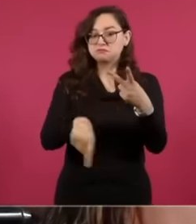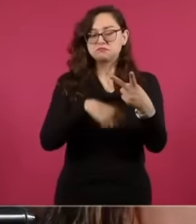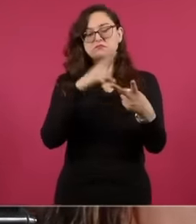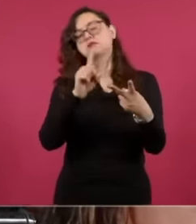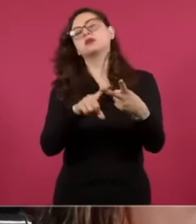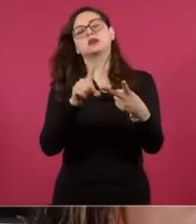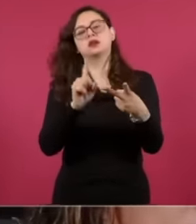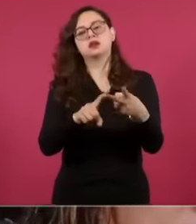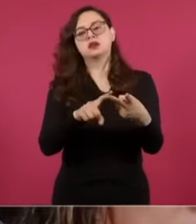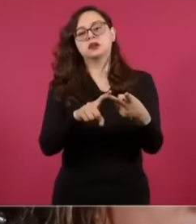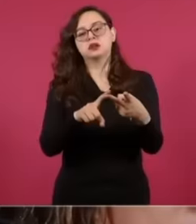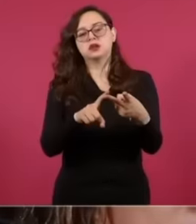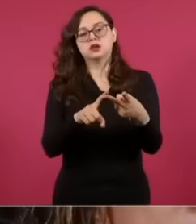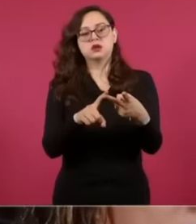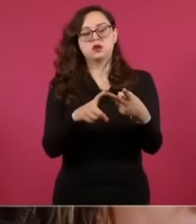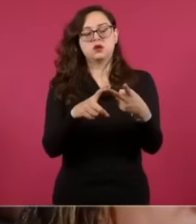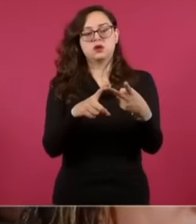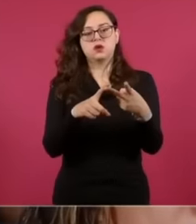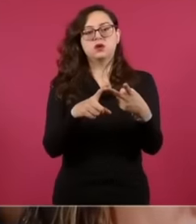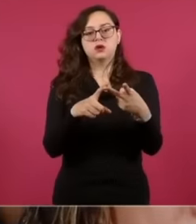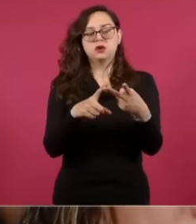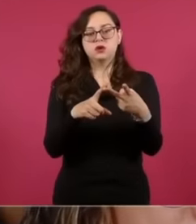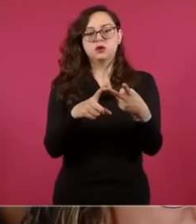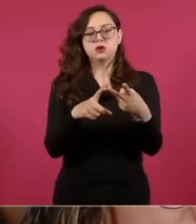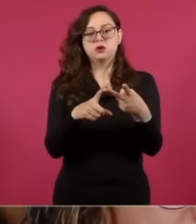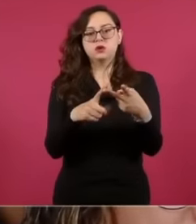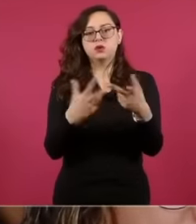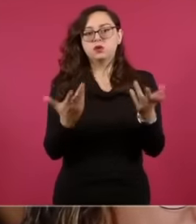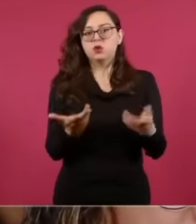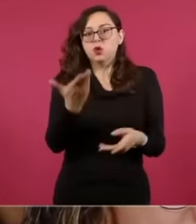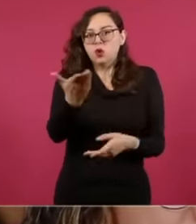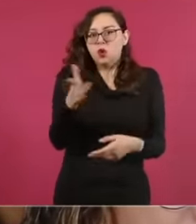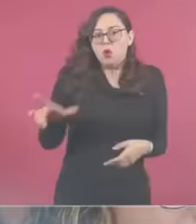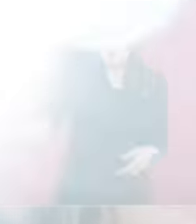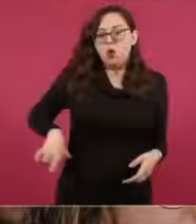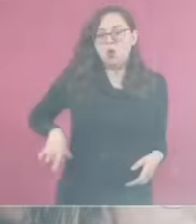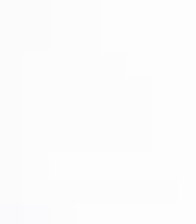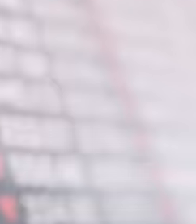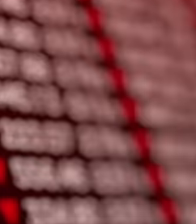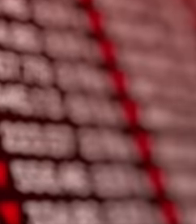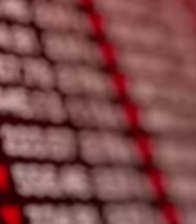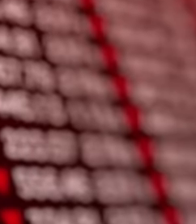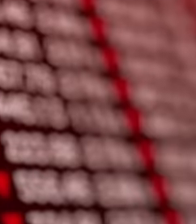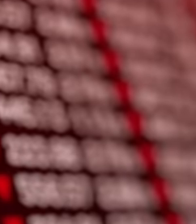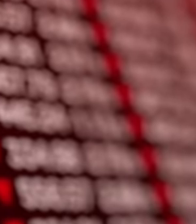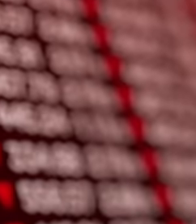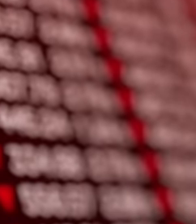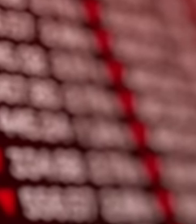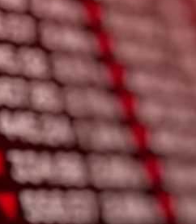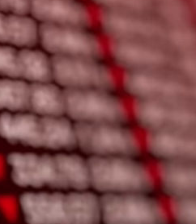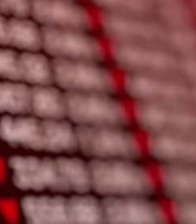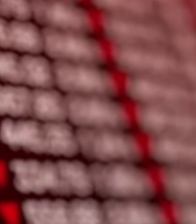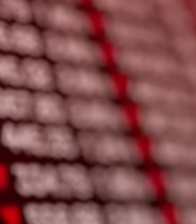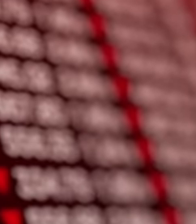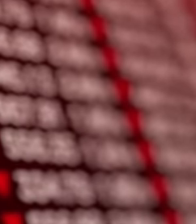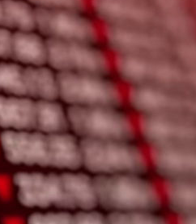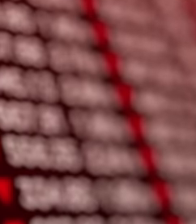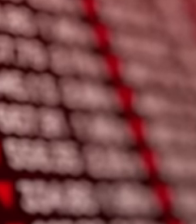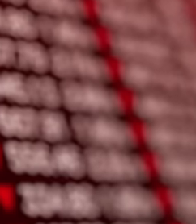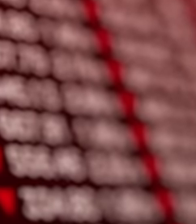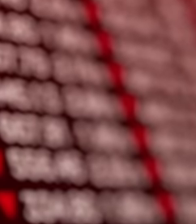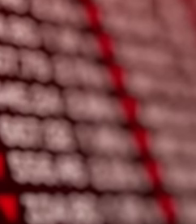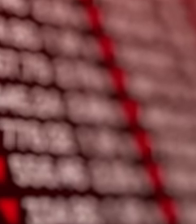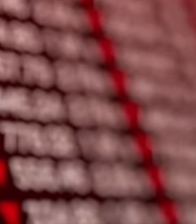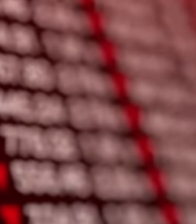los expertos de su gobierno, presidente, a explicarnos esto, porque, bueno, pues aquí,